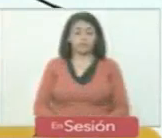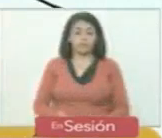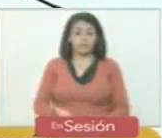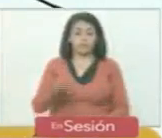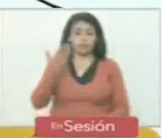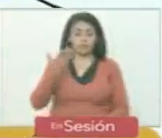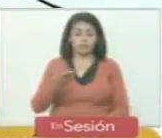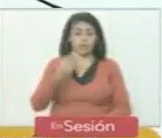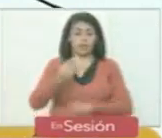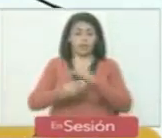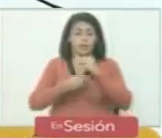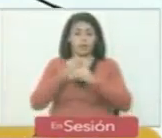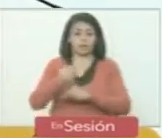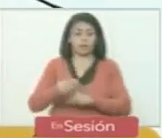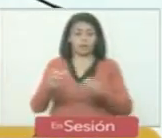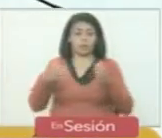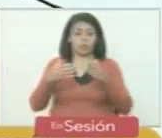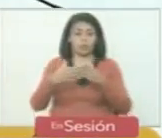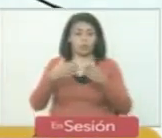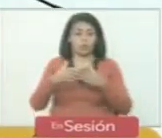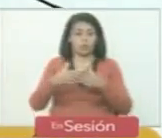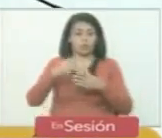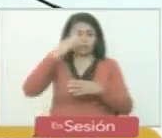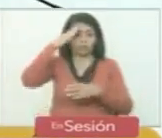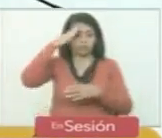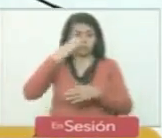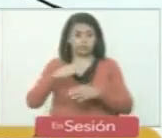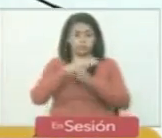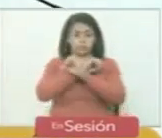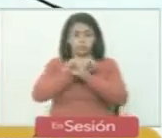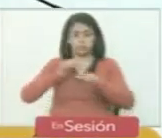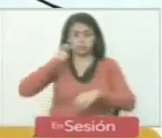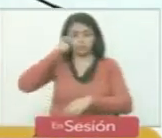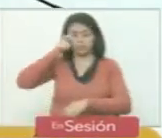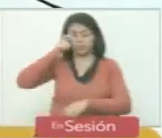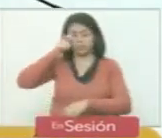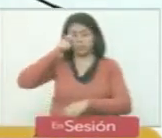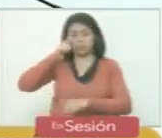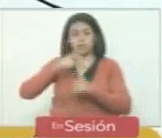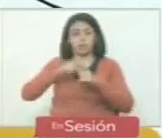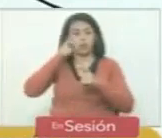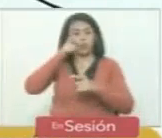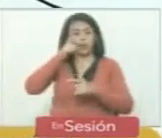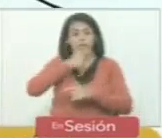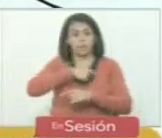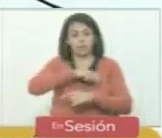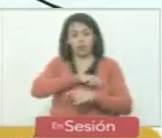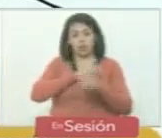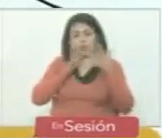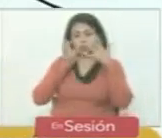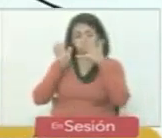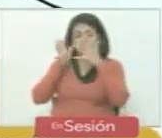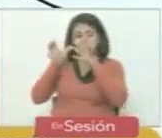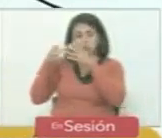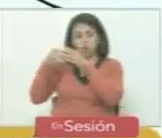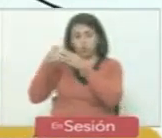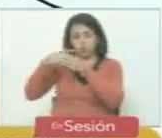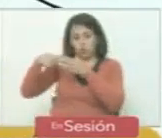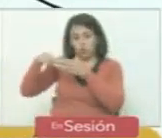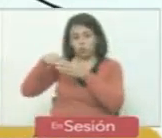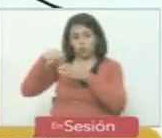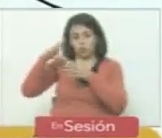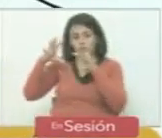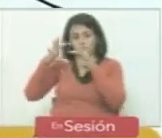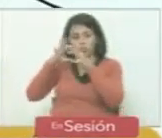importante la creación de este cuerpo con asesoramiento de la Guardia Civil Española, se crea esta